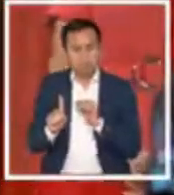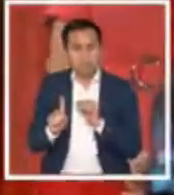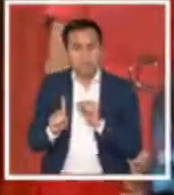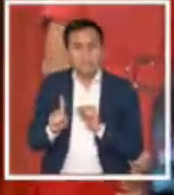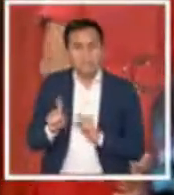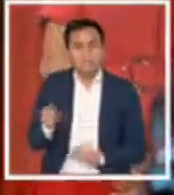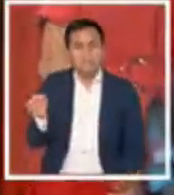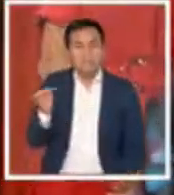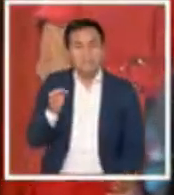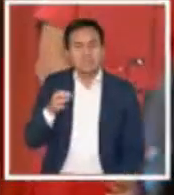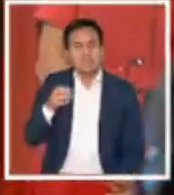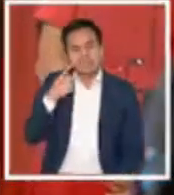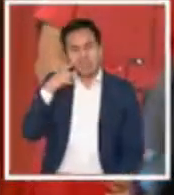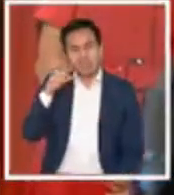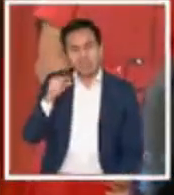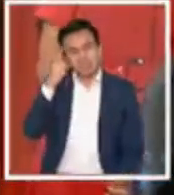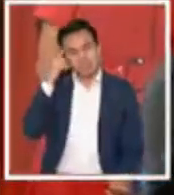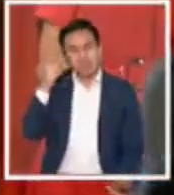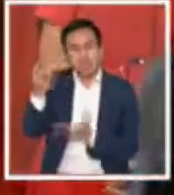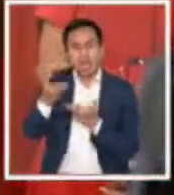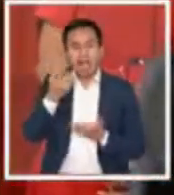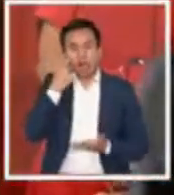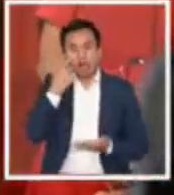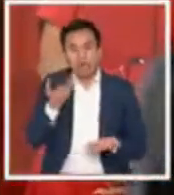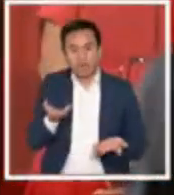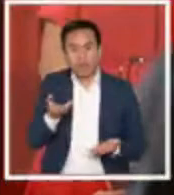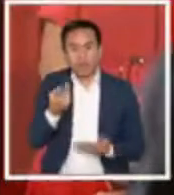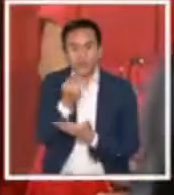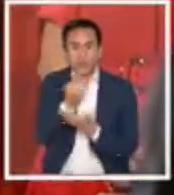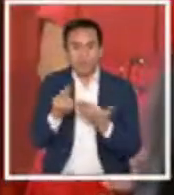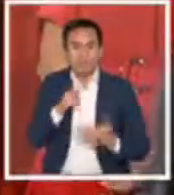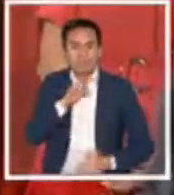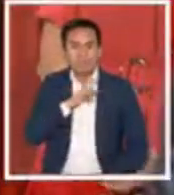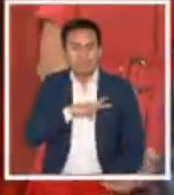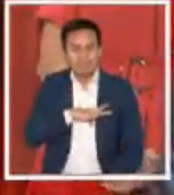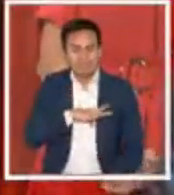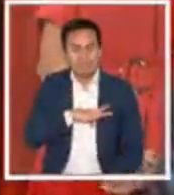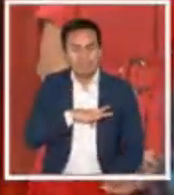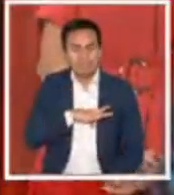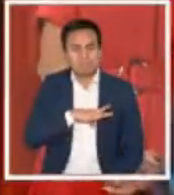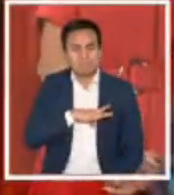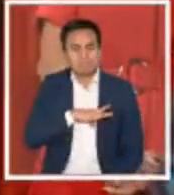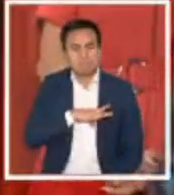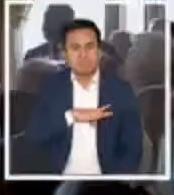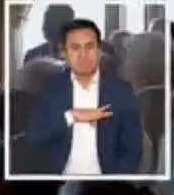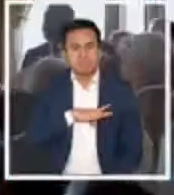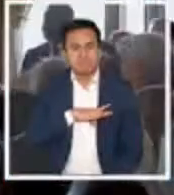que decía que quizás es menos conocida, entonces los quiero invitar a que las conozcamos, porque es una poeta chilena